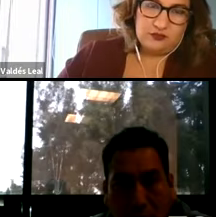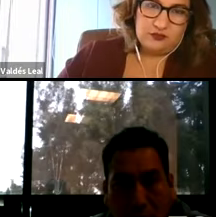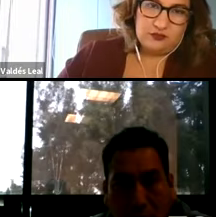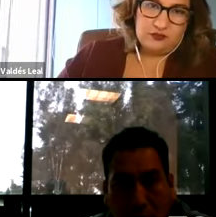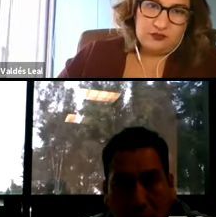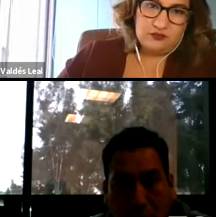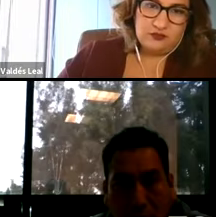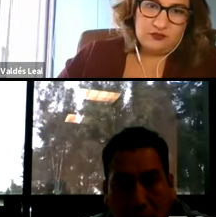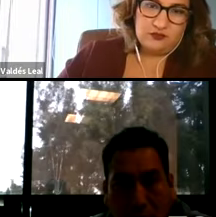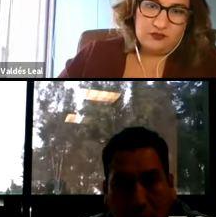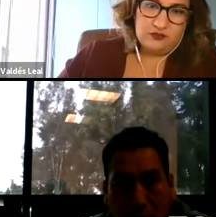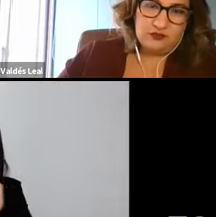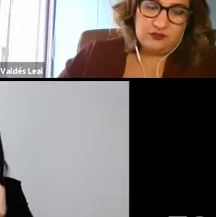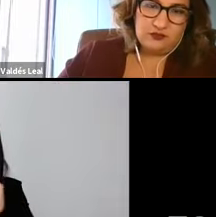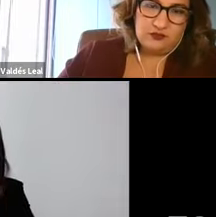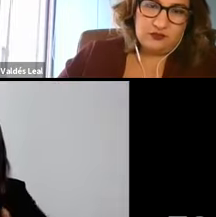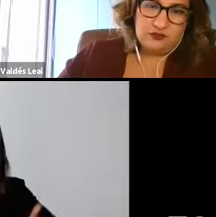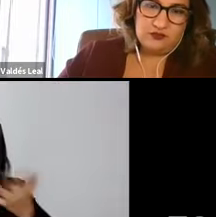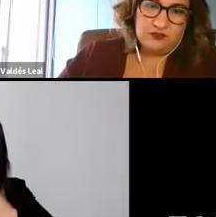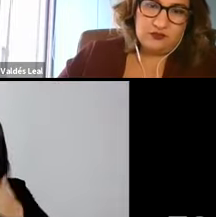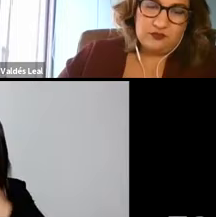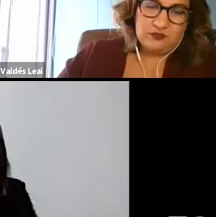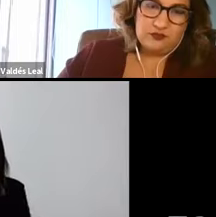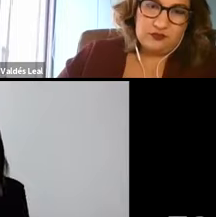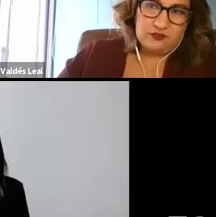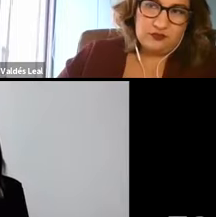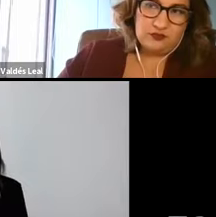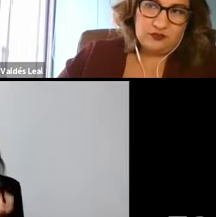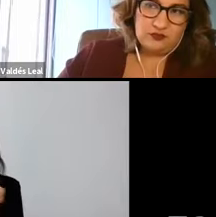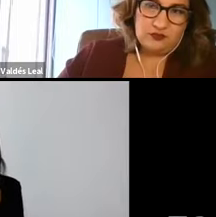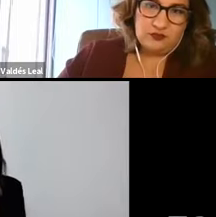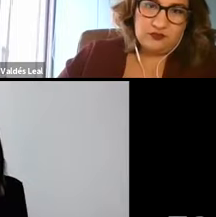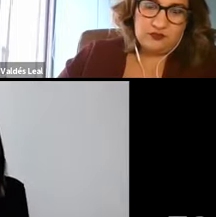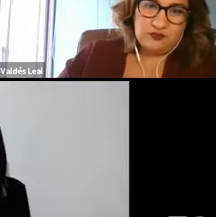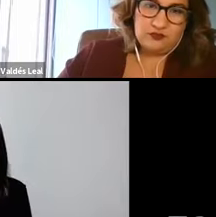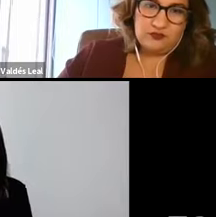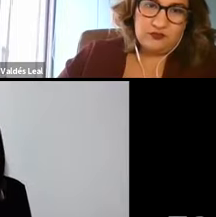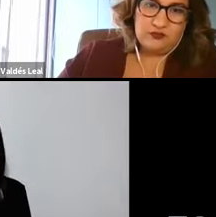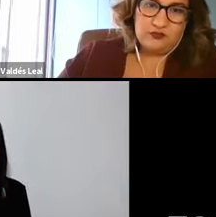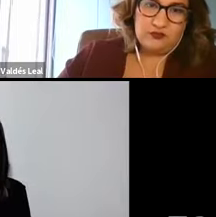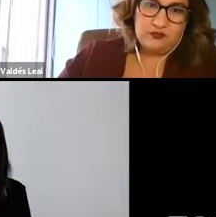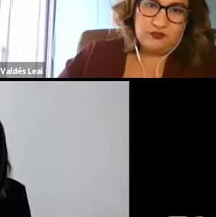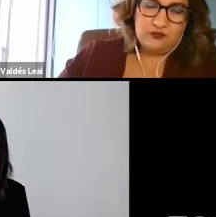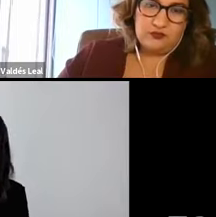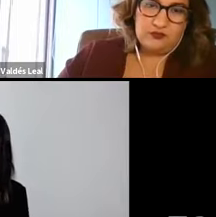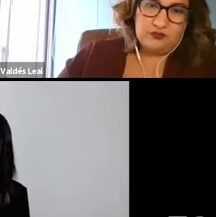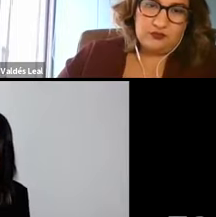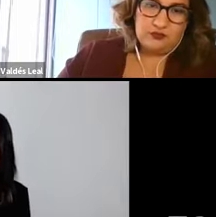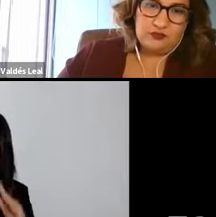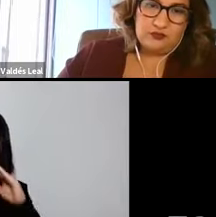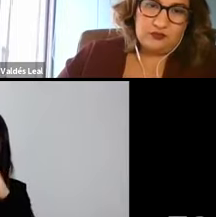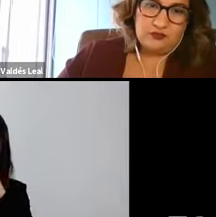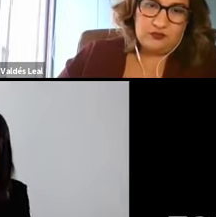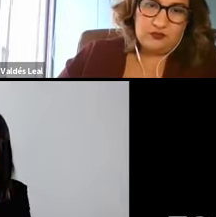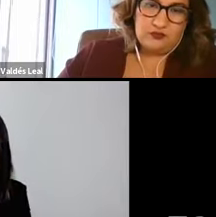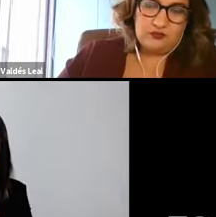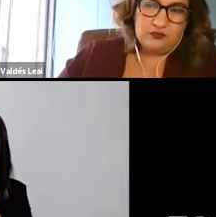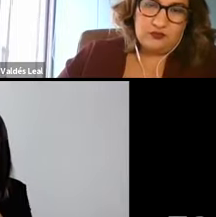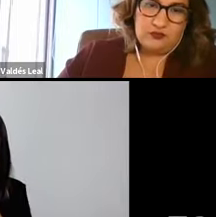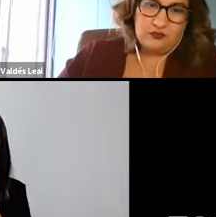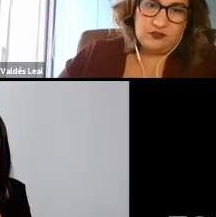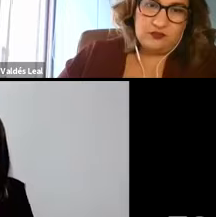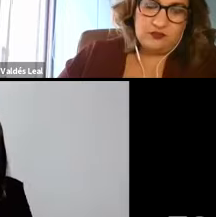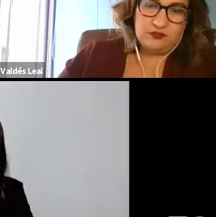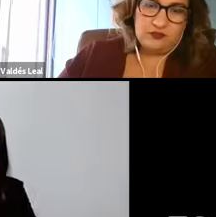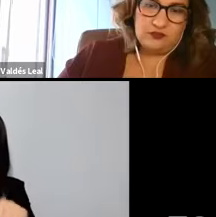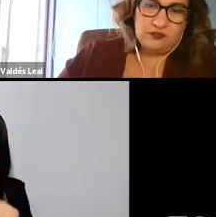lenguaje de señas mexicanos, Dalia y David, y a nuestras casas anfitrionas, en el caso de